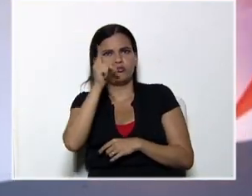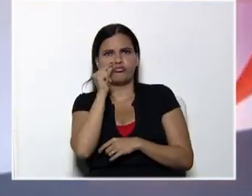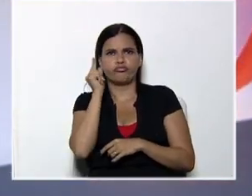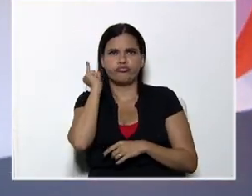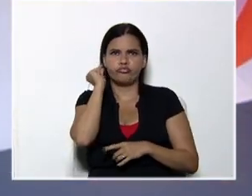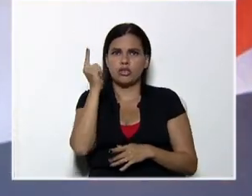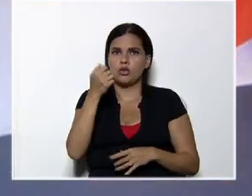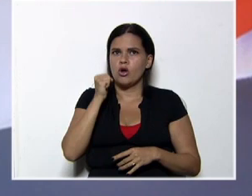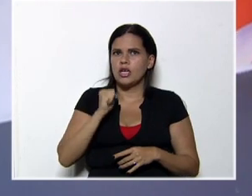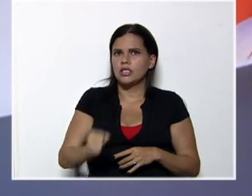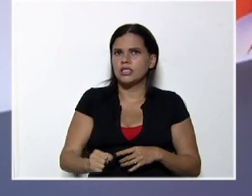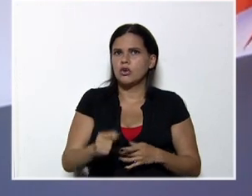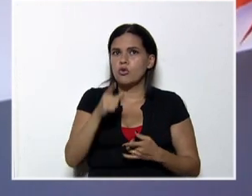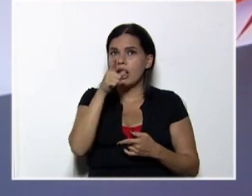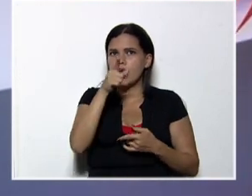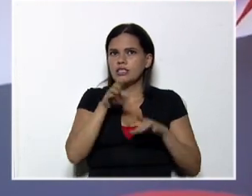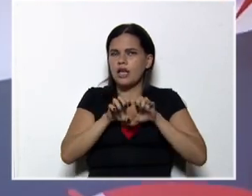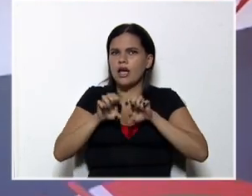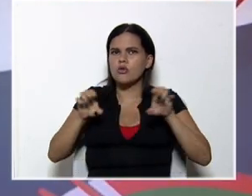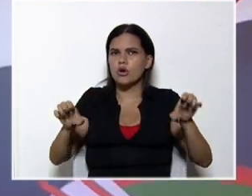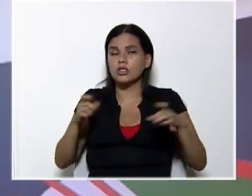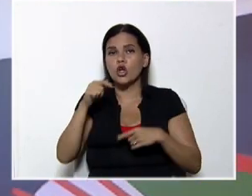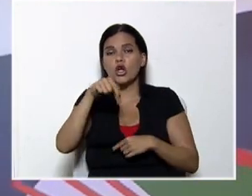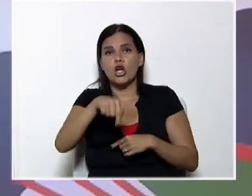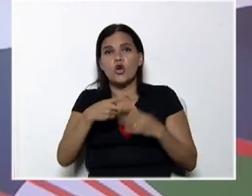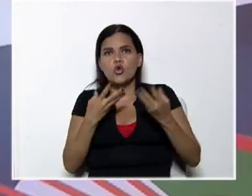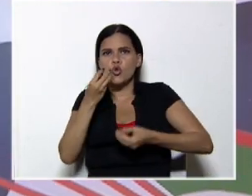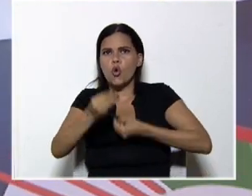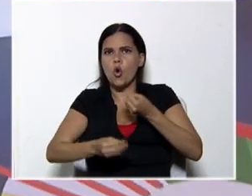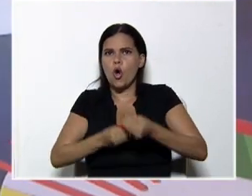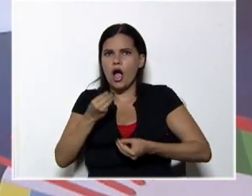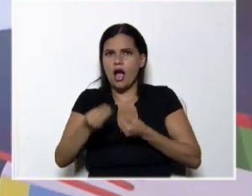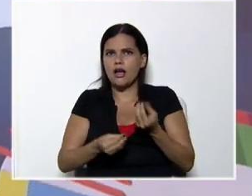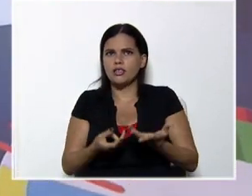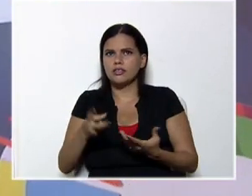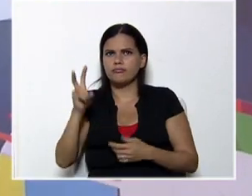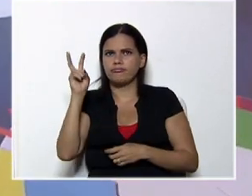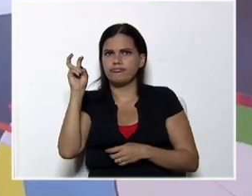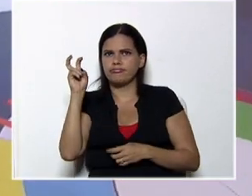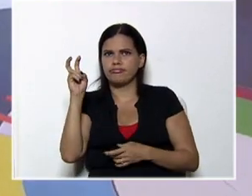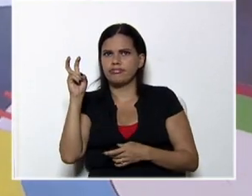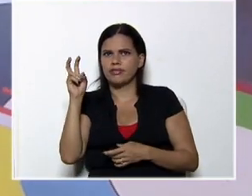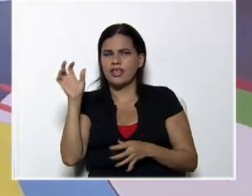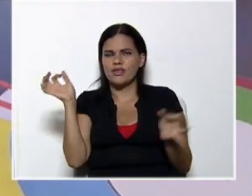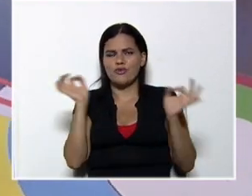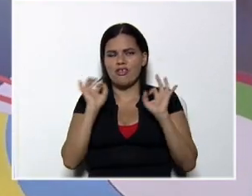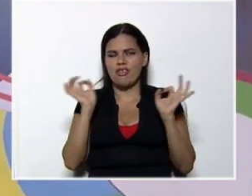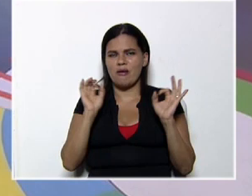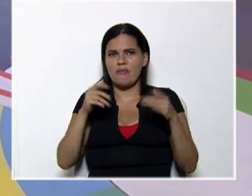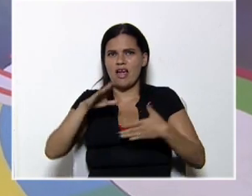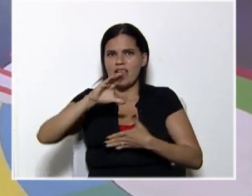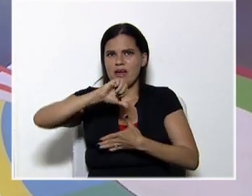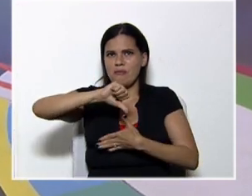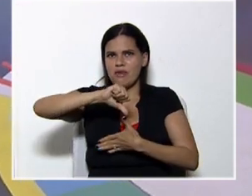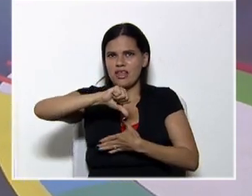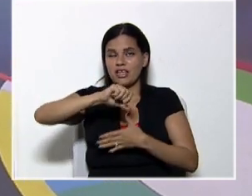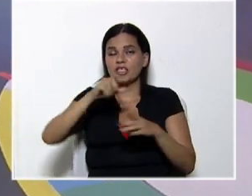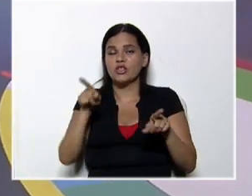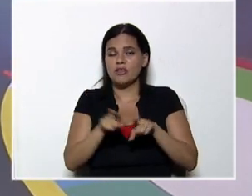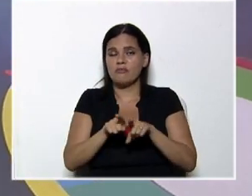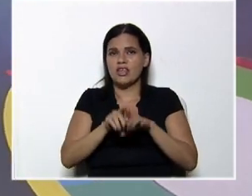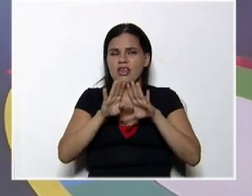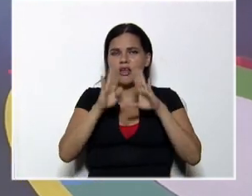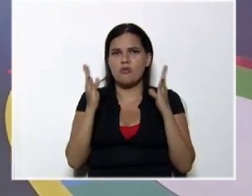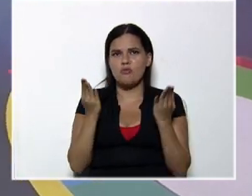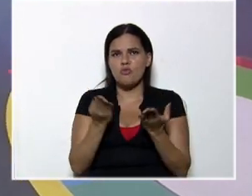nos garantizan esa educación que hoy nos hace vanguardia no solamente en América, sino también en el mundo. Por